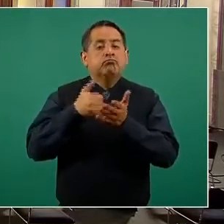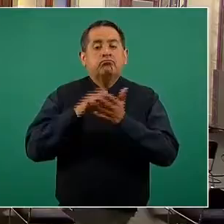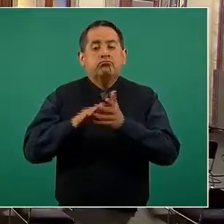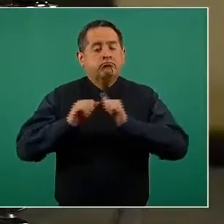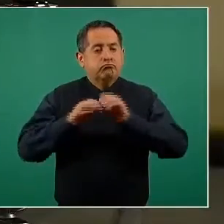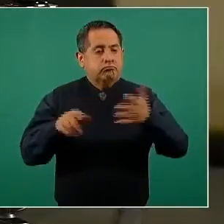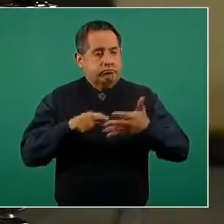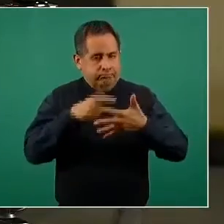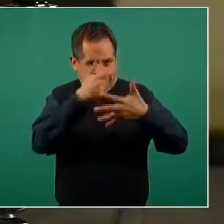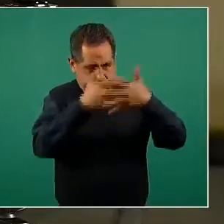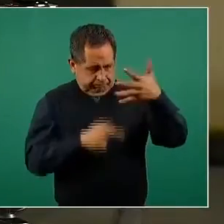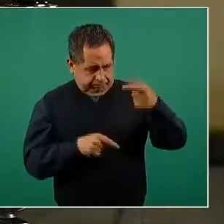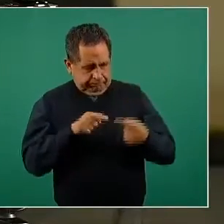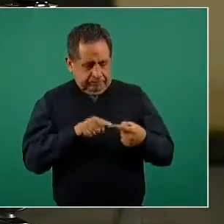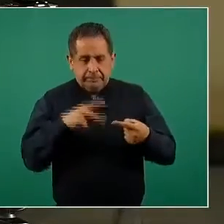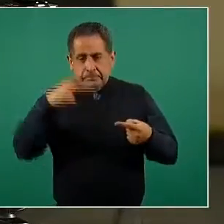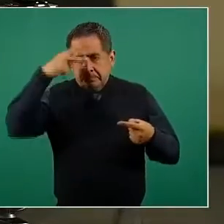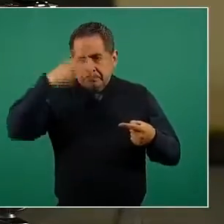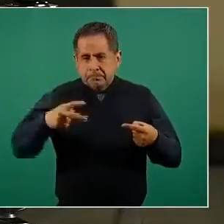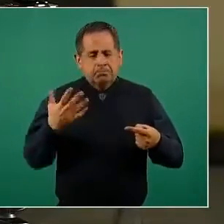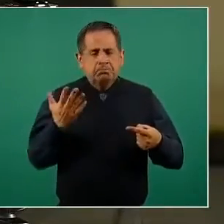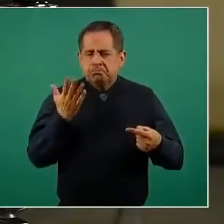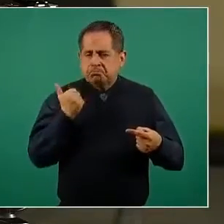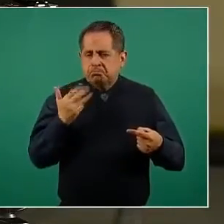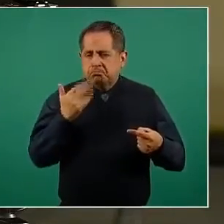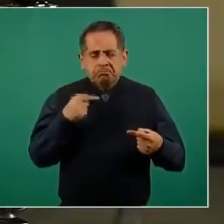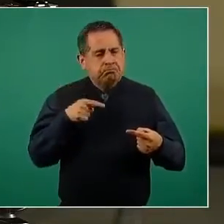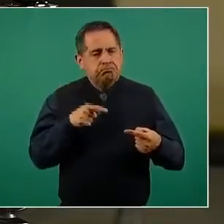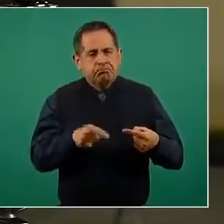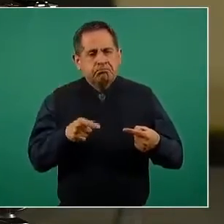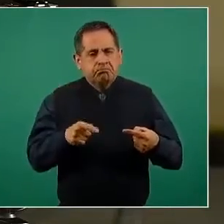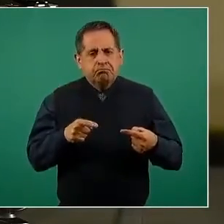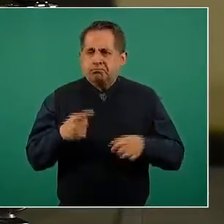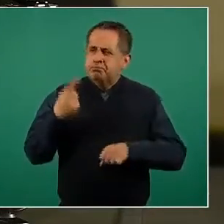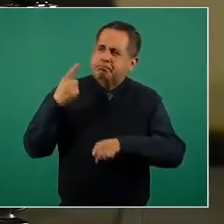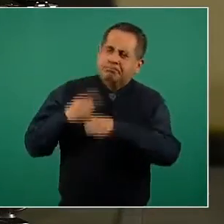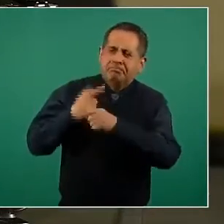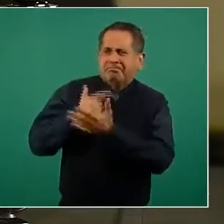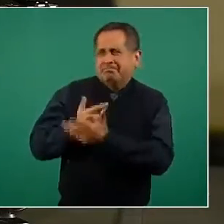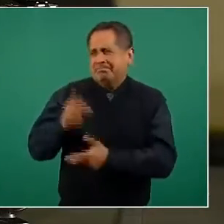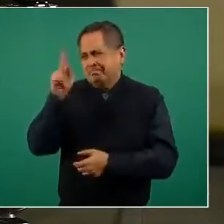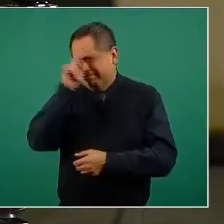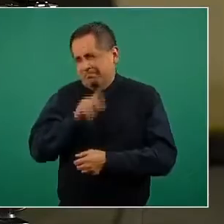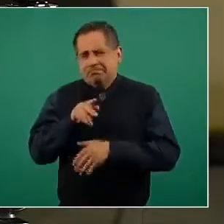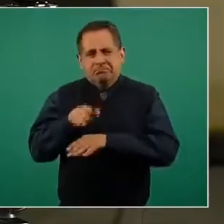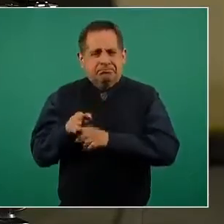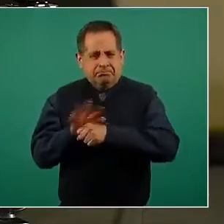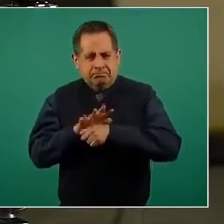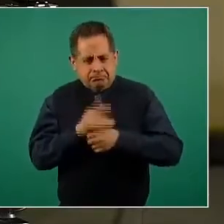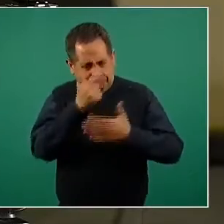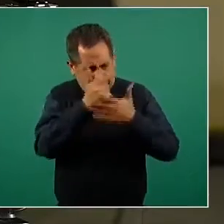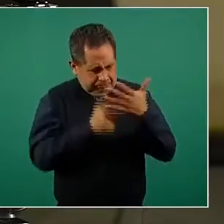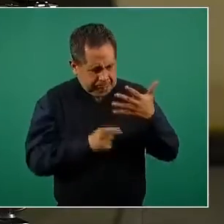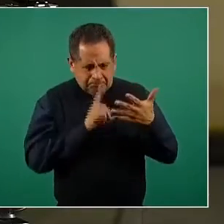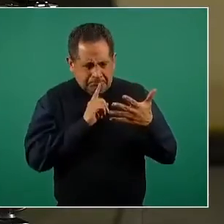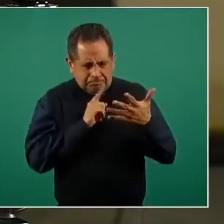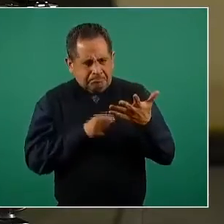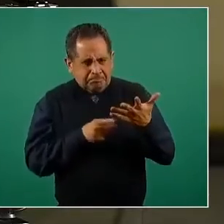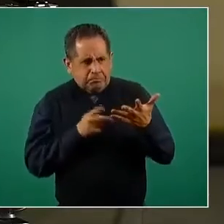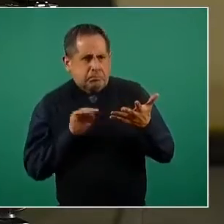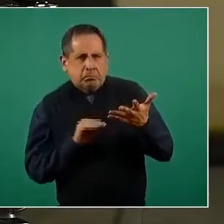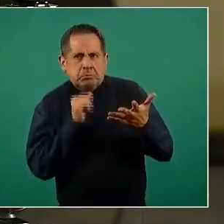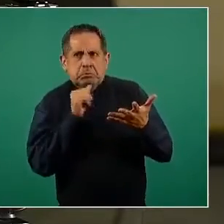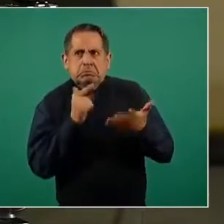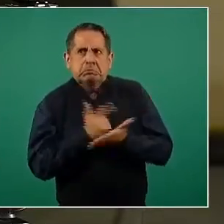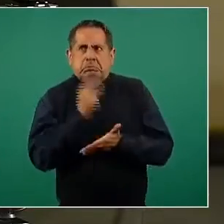que México no está entre los 10 países más afectados por esta enfermedad, la COVID-19. Me gustaría conocer su